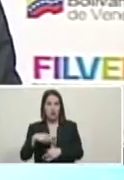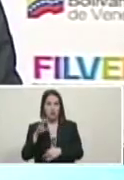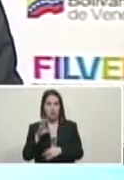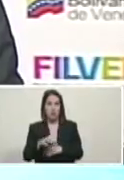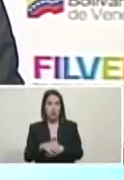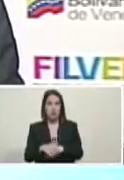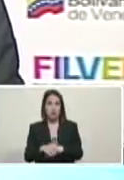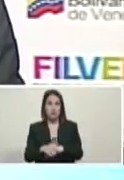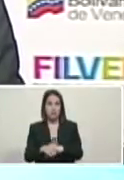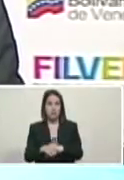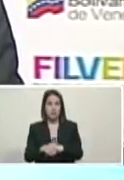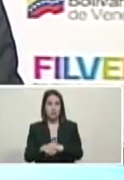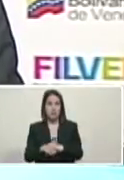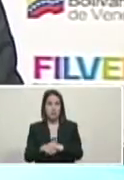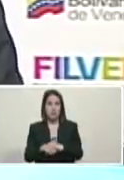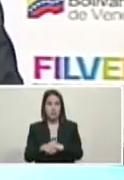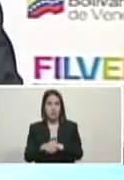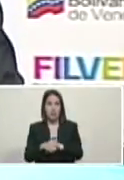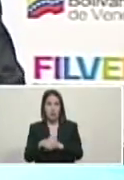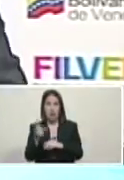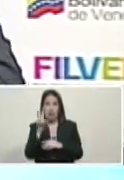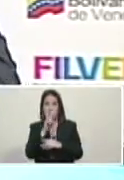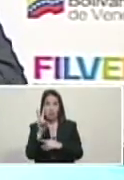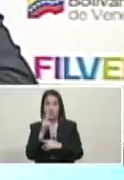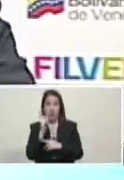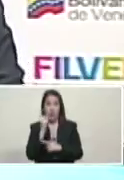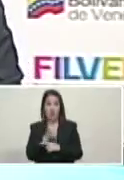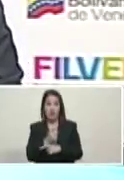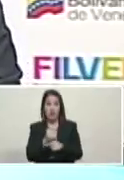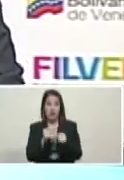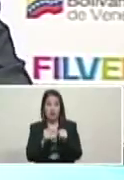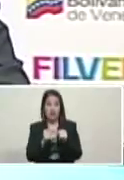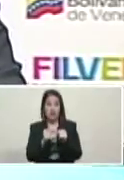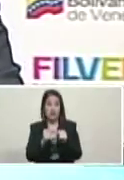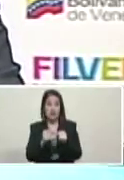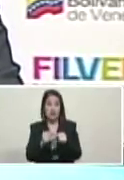Venezuela debe seguir fortaleciendo su sistema